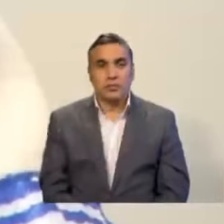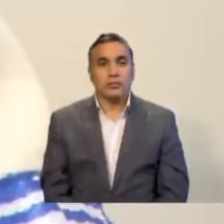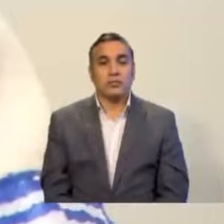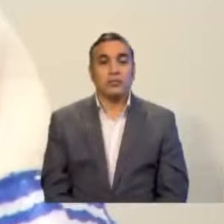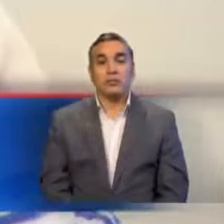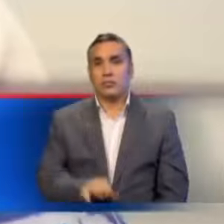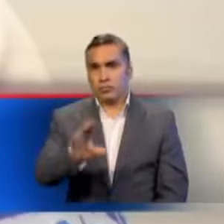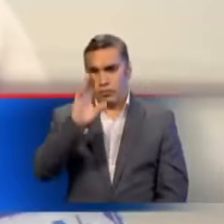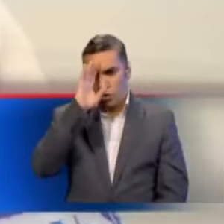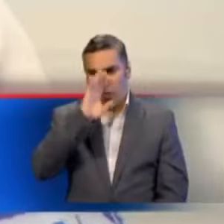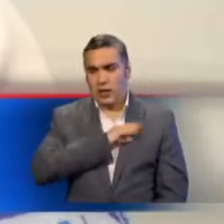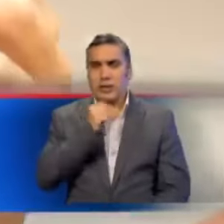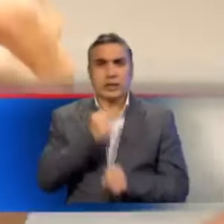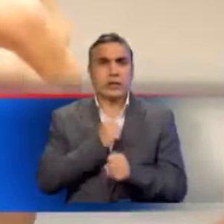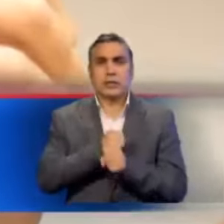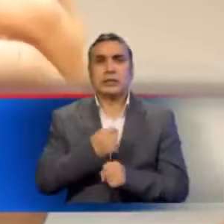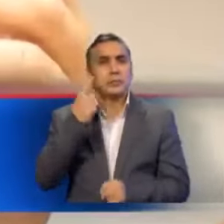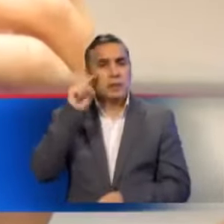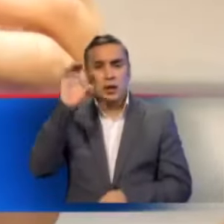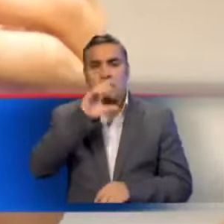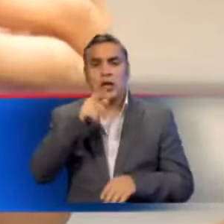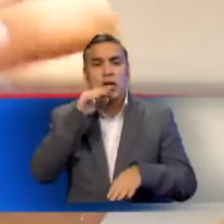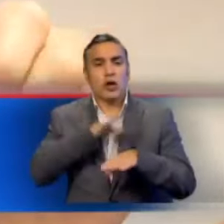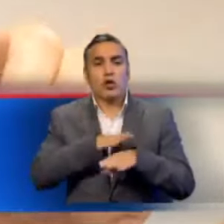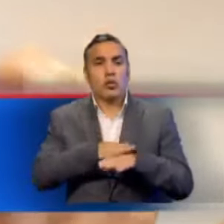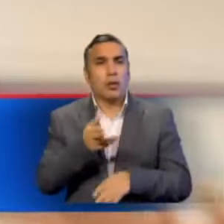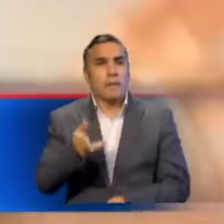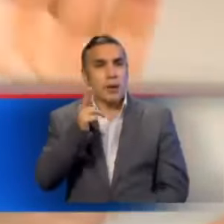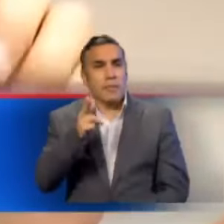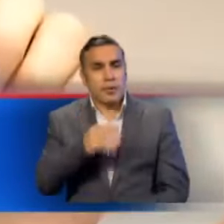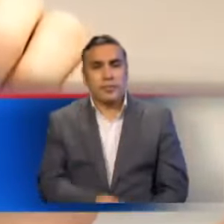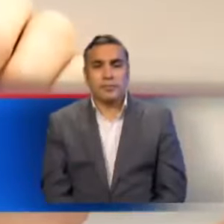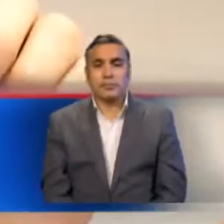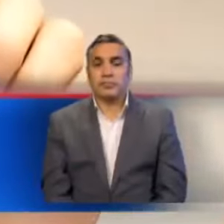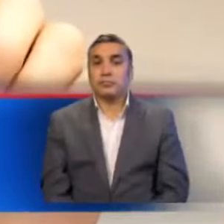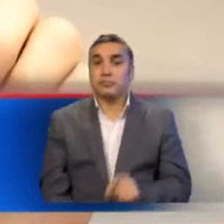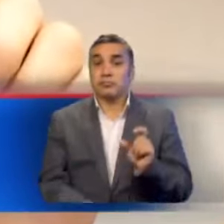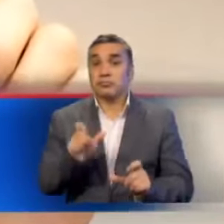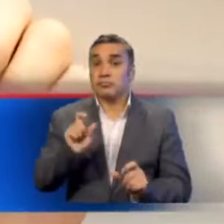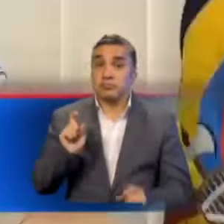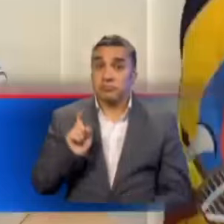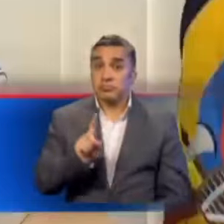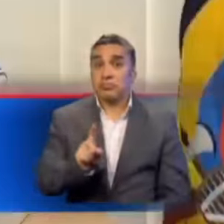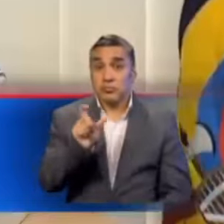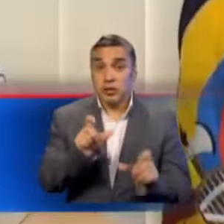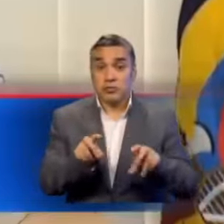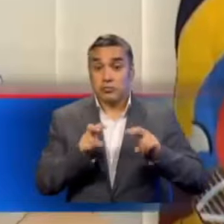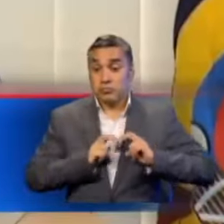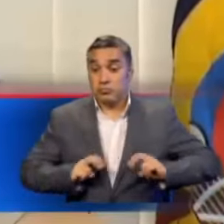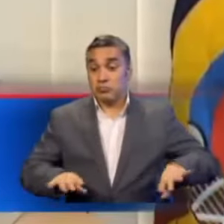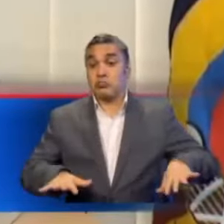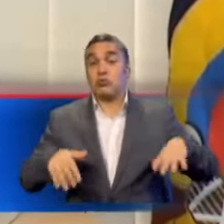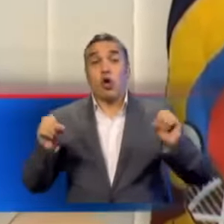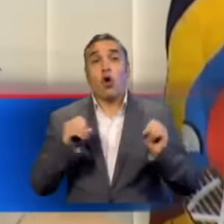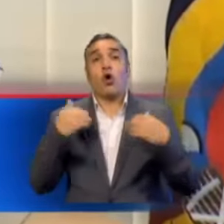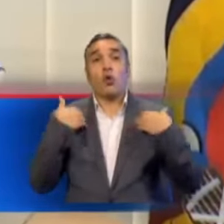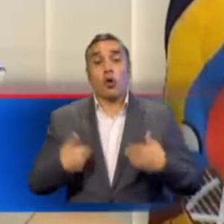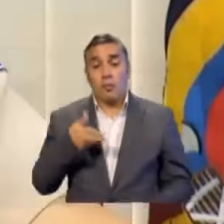La Policía Nacional trabaja para ubicar a los implicados en este atentado. ¿Los sujetos fueron a disparar a la gente en el velorio o contra el